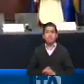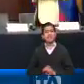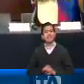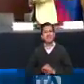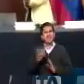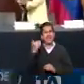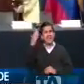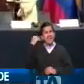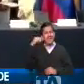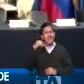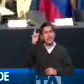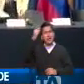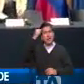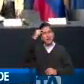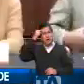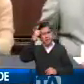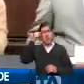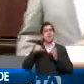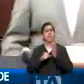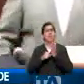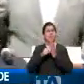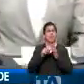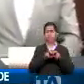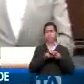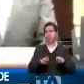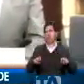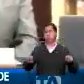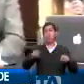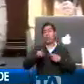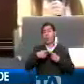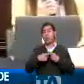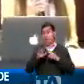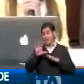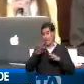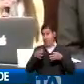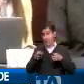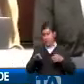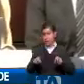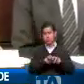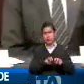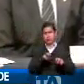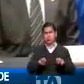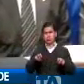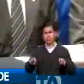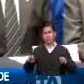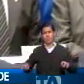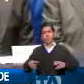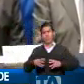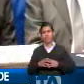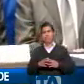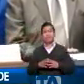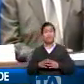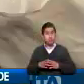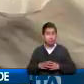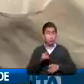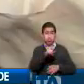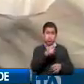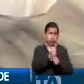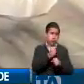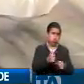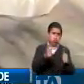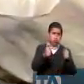El anuncio lo hizo el gobierno el pasado 5 de febrero con los cuatro ministros bajo cuyas carteras se encuentran los